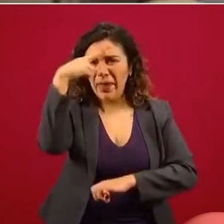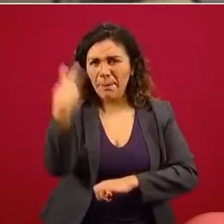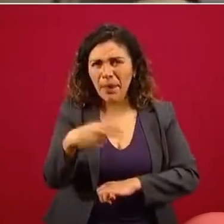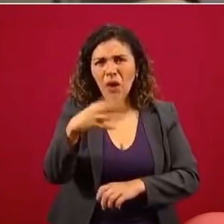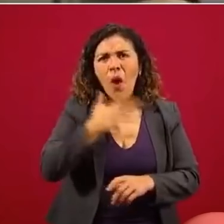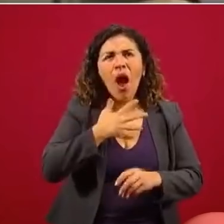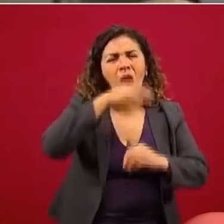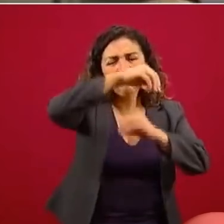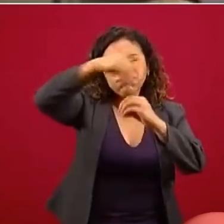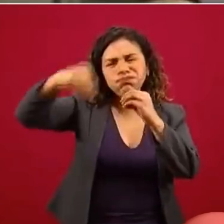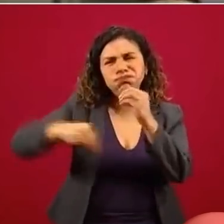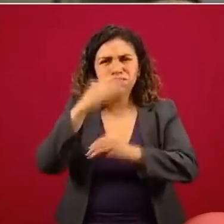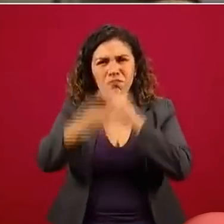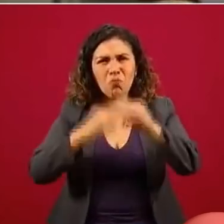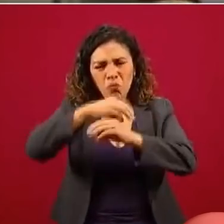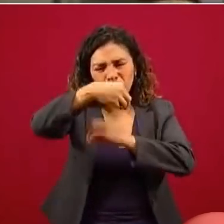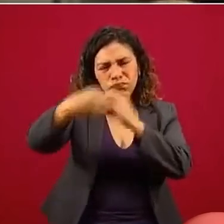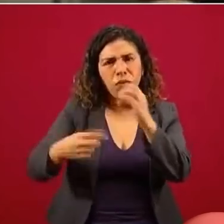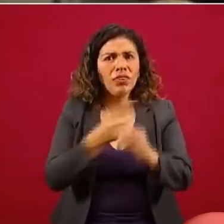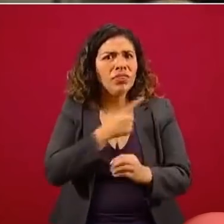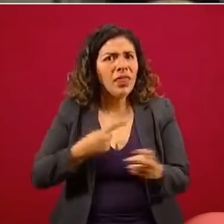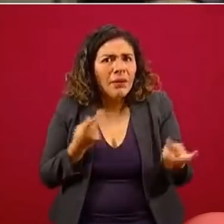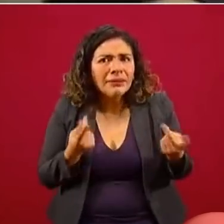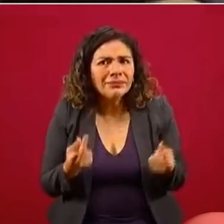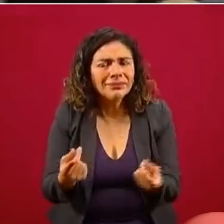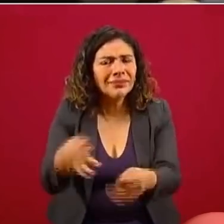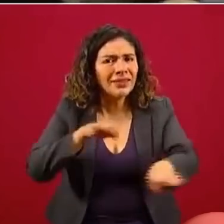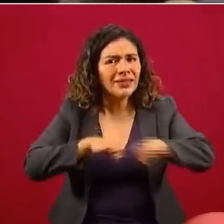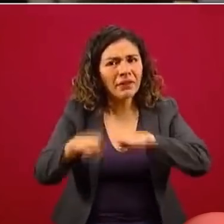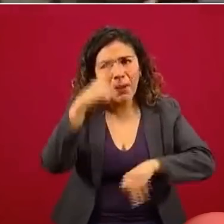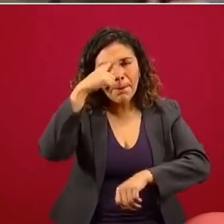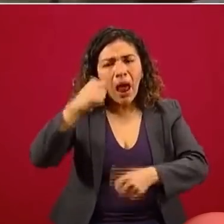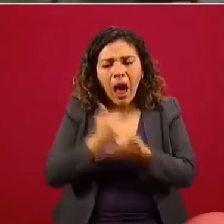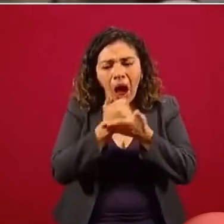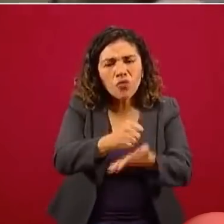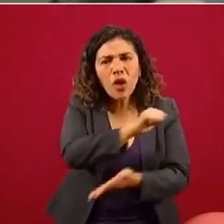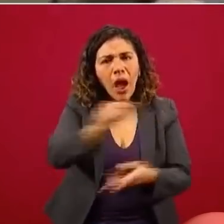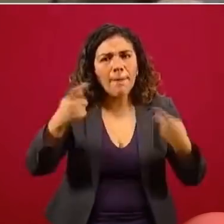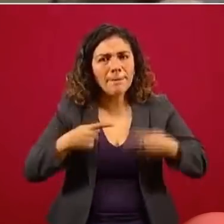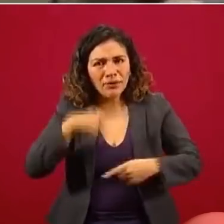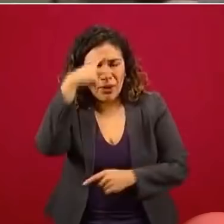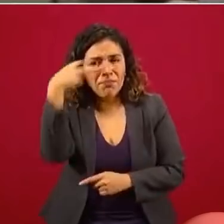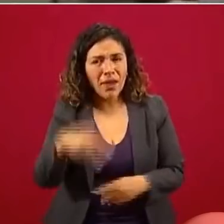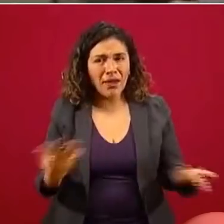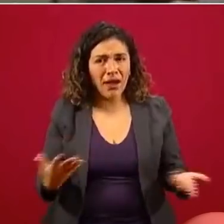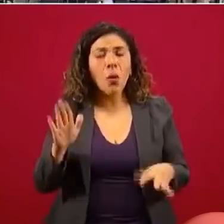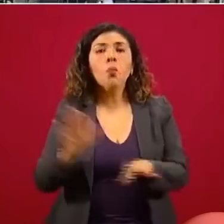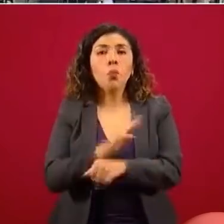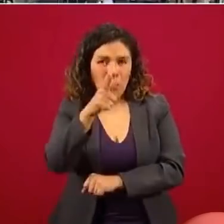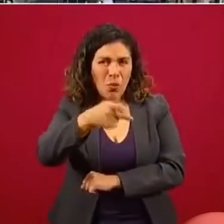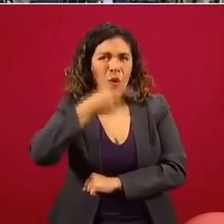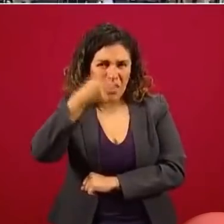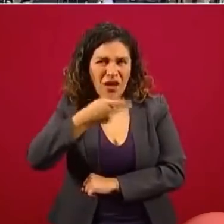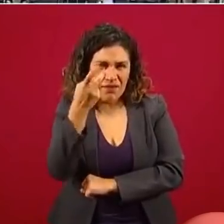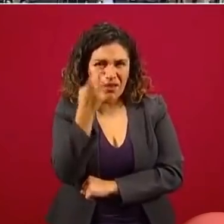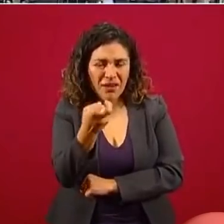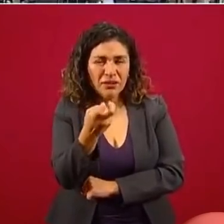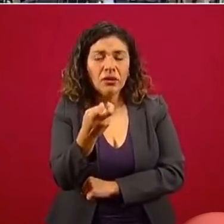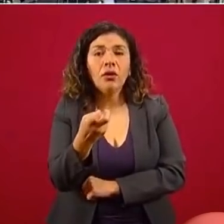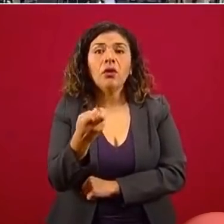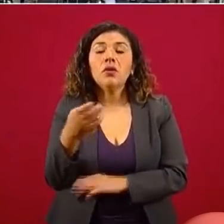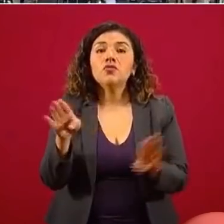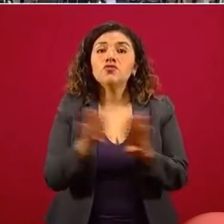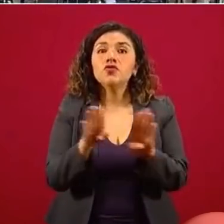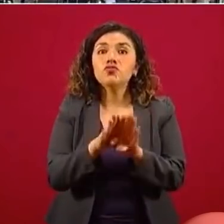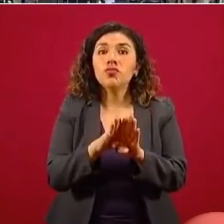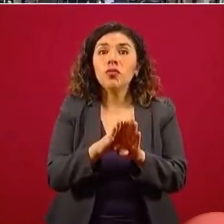del mundo deban ponerse a trabajar en beneficio de nuestros paisanos, porque como usted dice, las escaleras